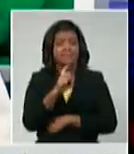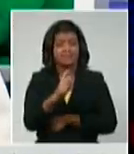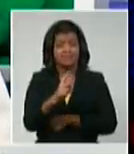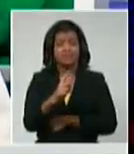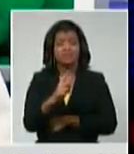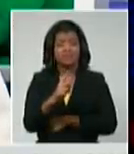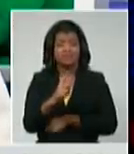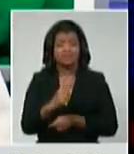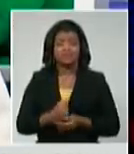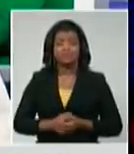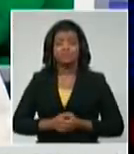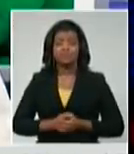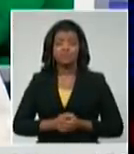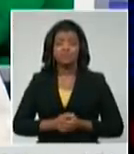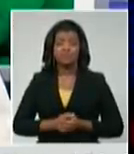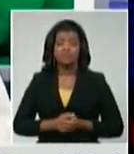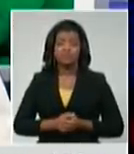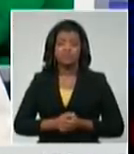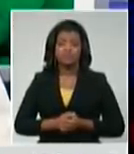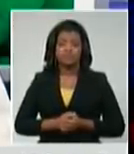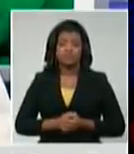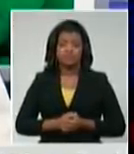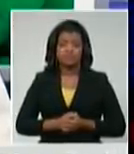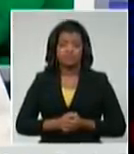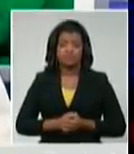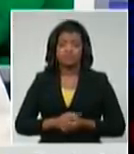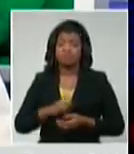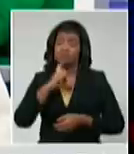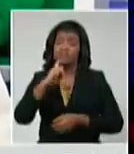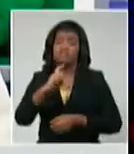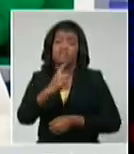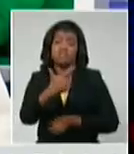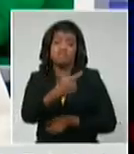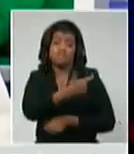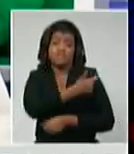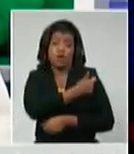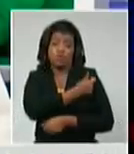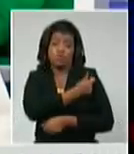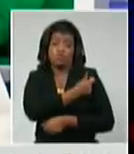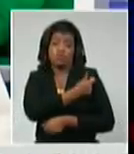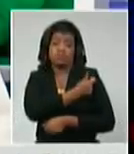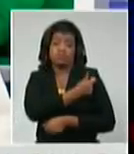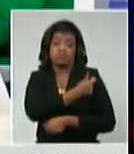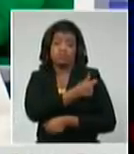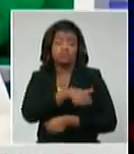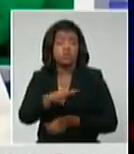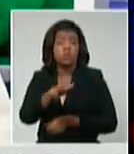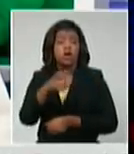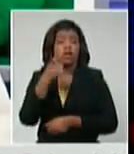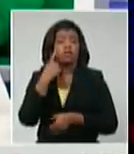transmisibles, encontrar una vacuna que también, eso lo ha demostrado